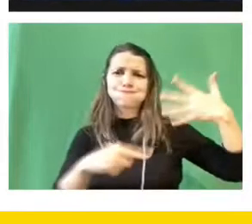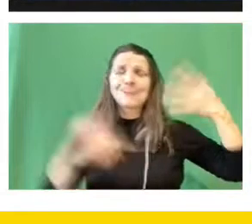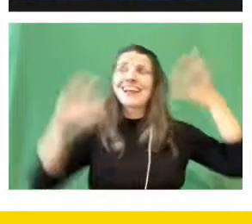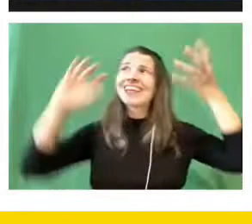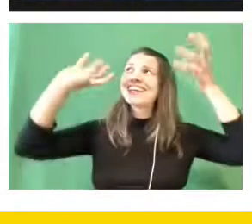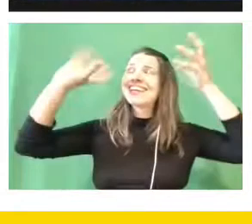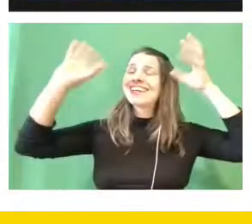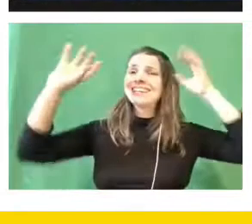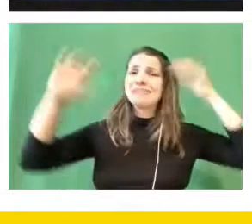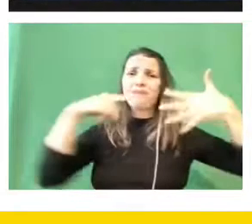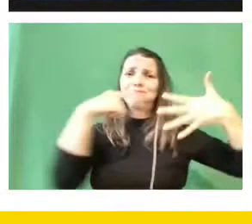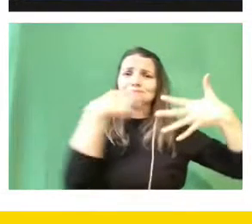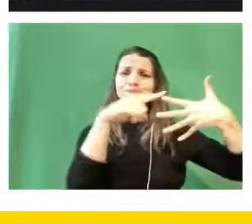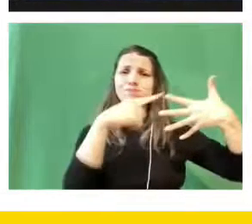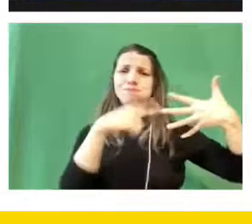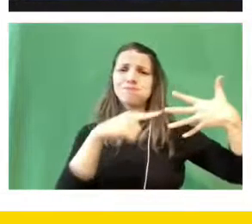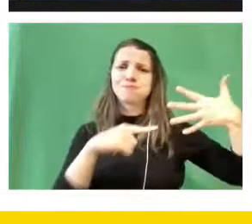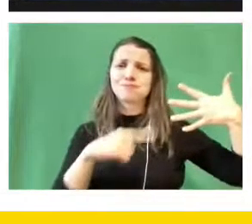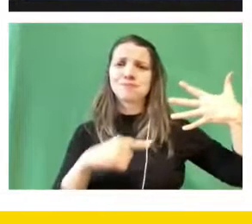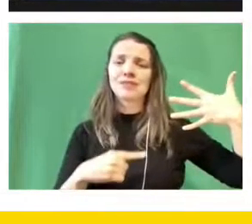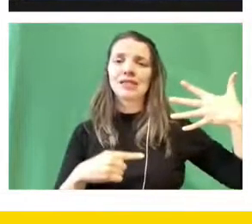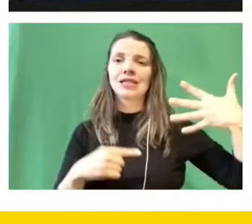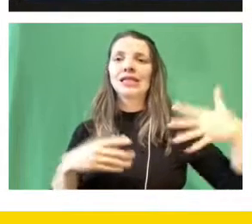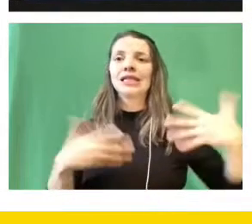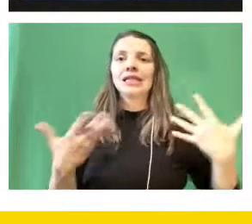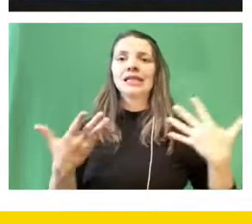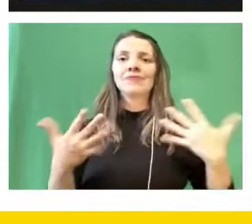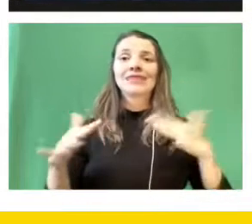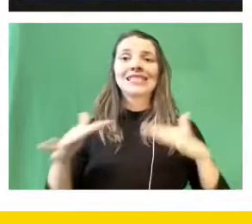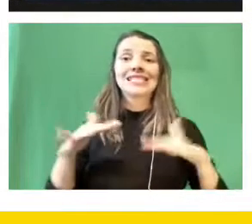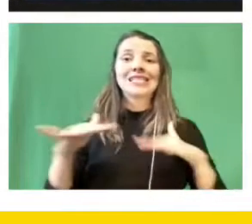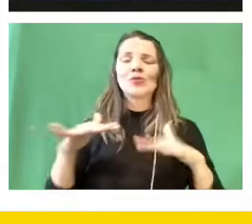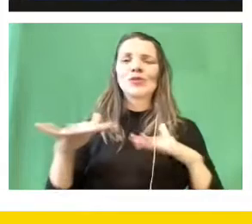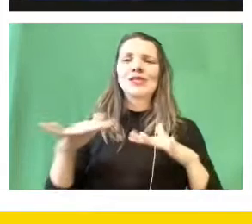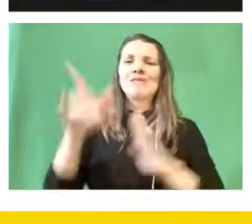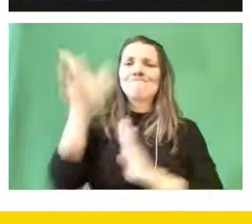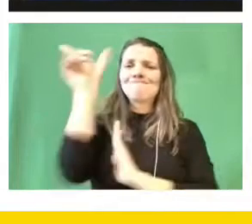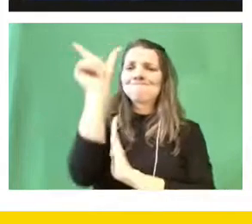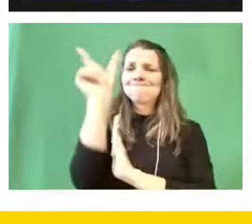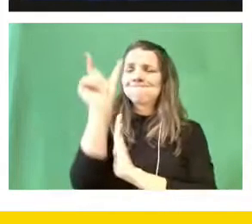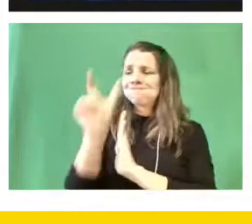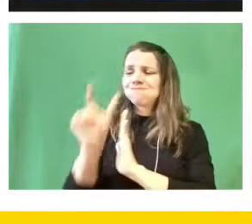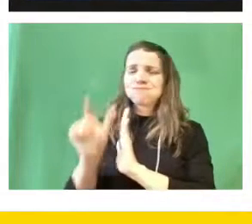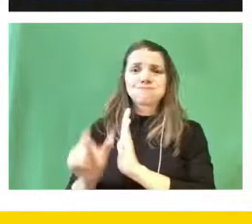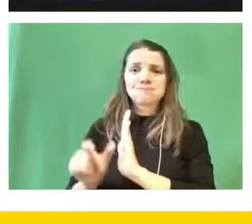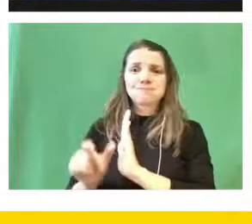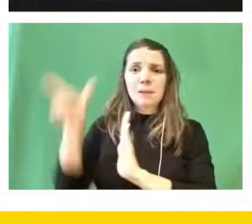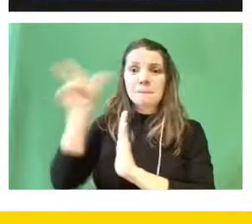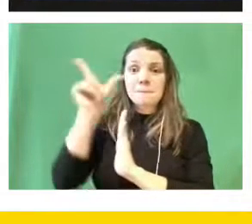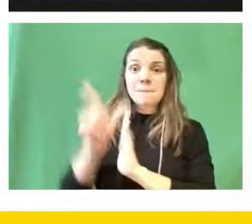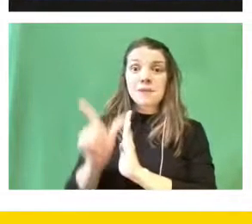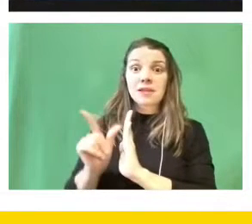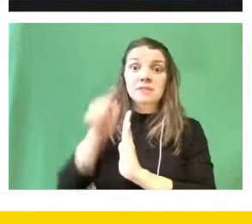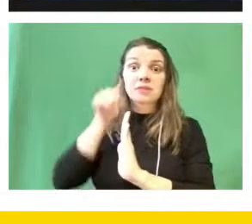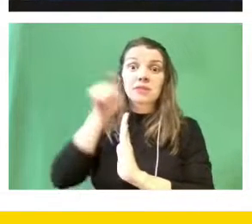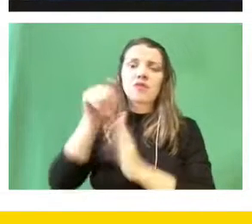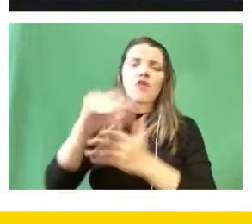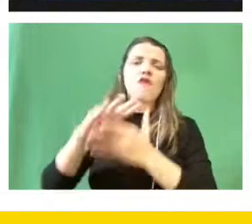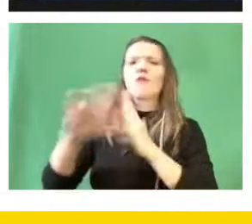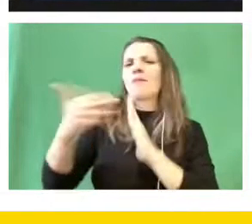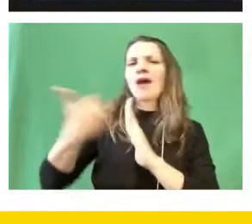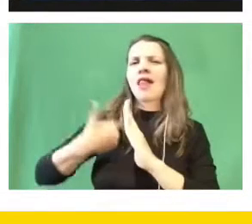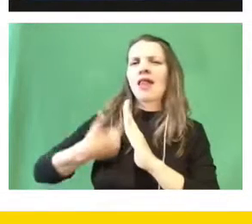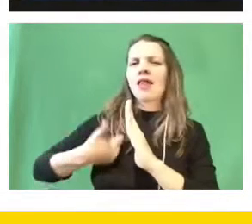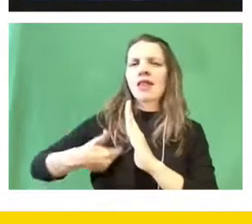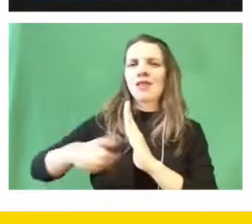está diciendo entre especialistas es que es una exacerbación de aquellos fenómenos que antes eran normales y ahora se hacen más